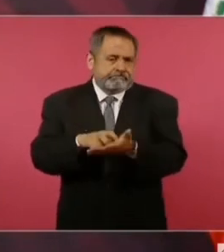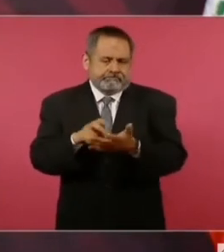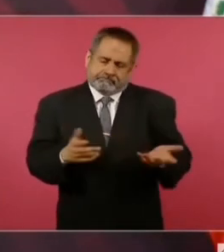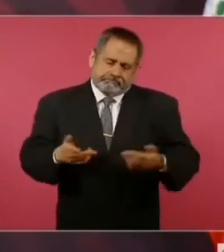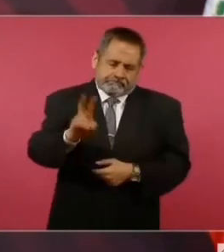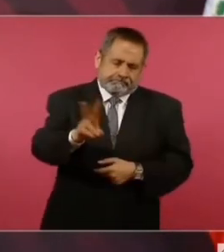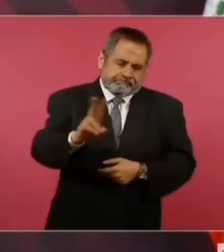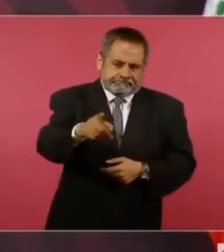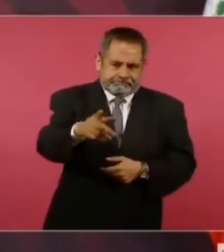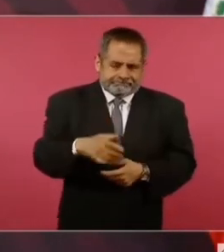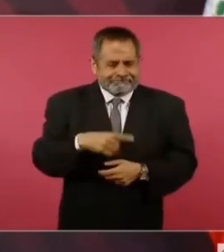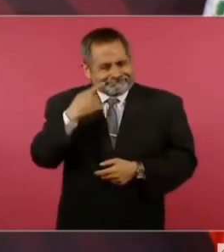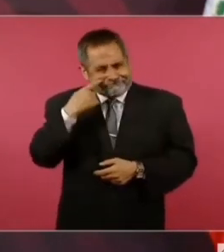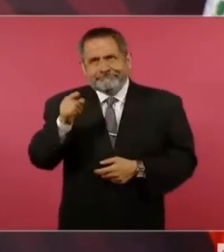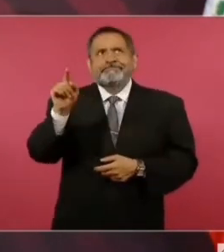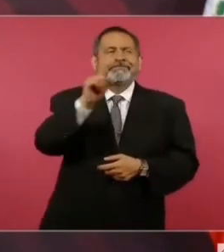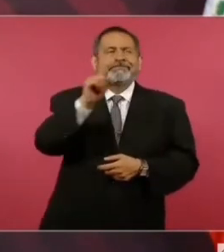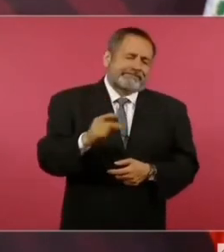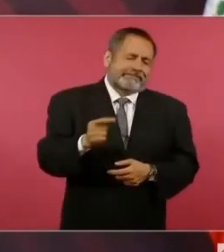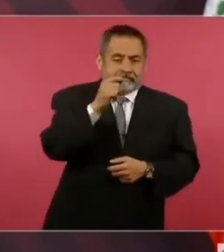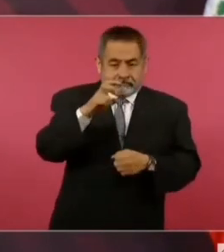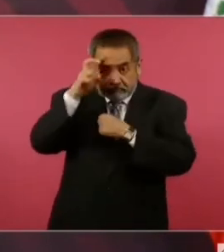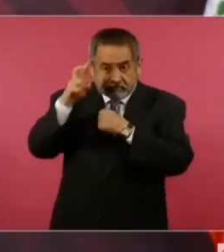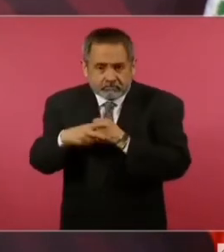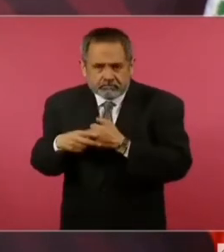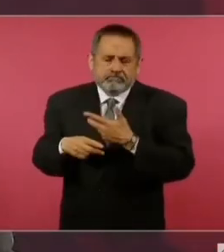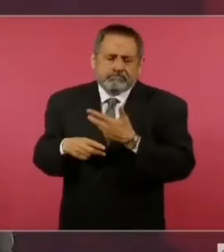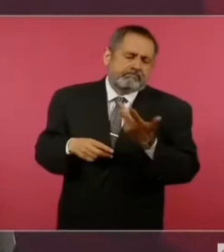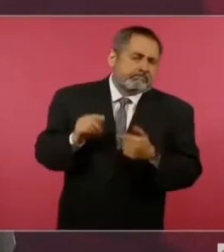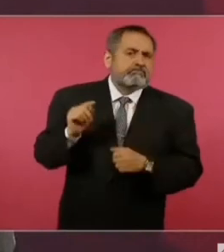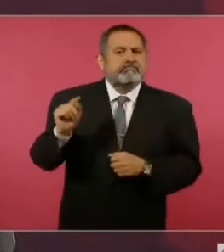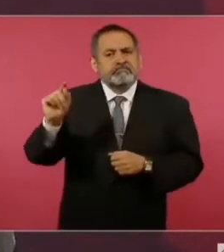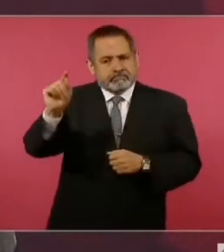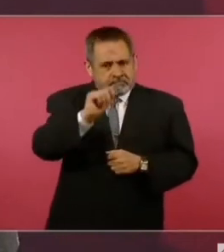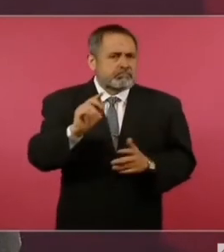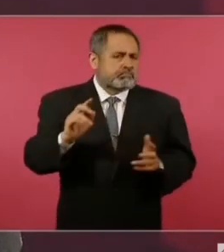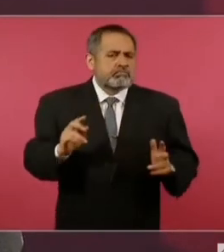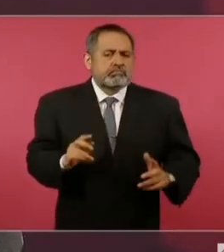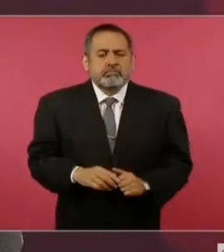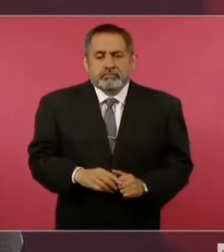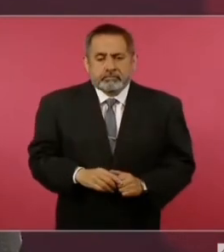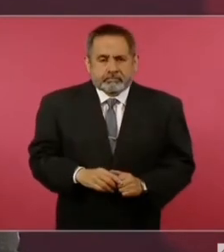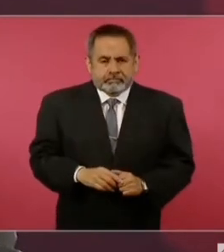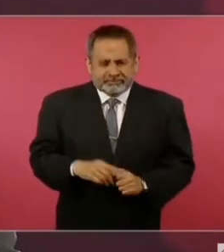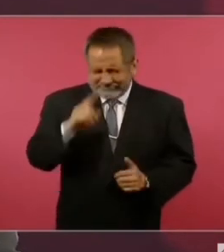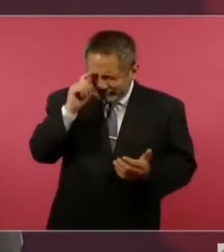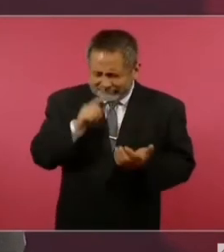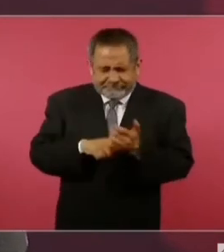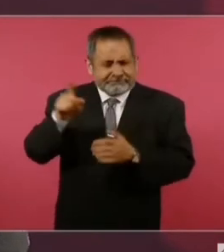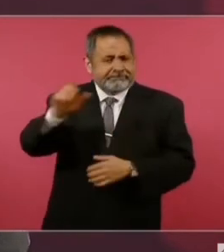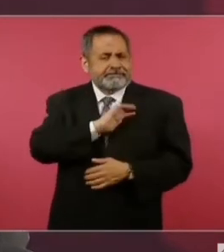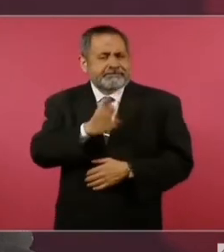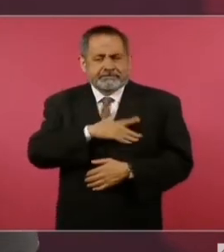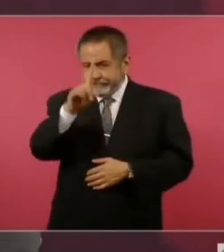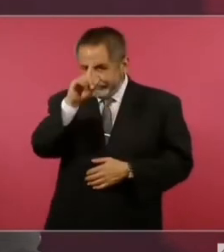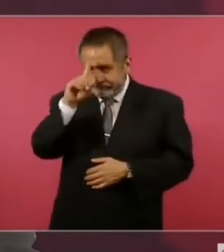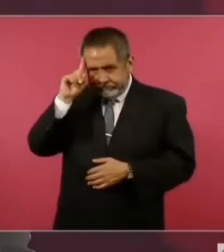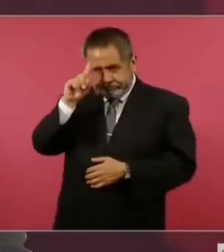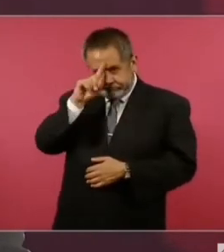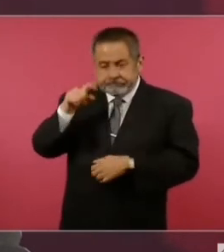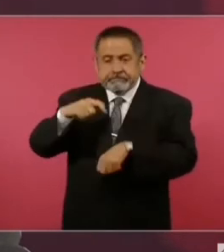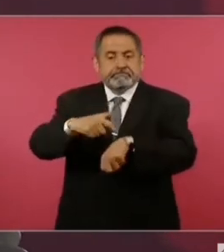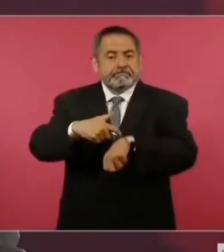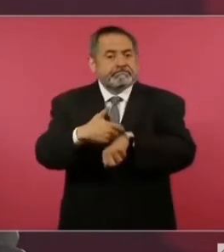se reflejó en Europa, en algunos lugares, creo que en Madrid se amplió